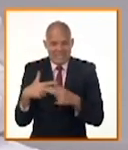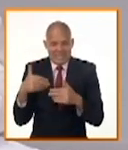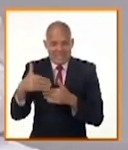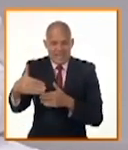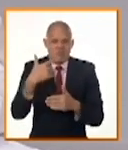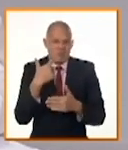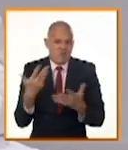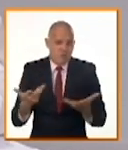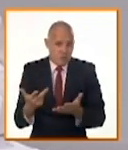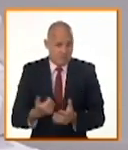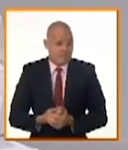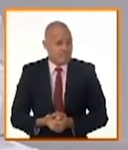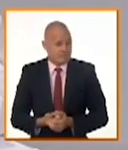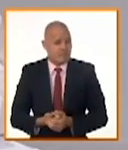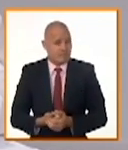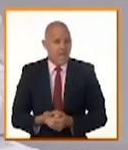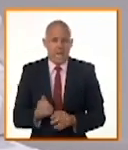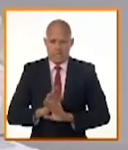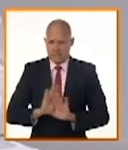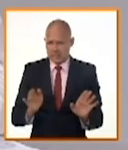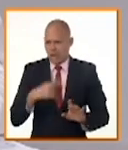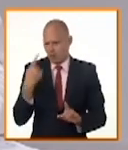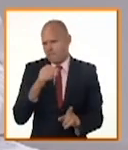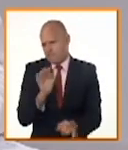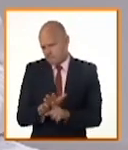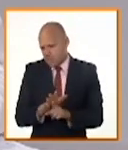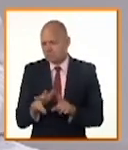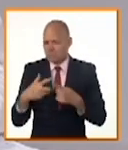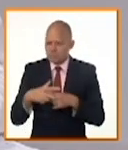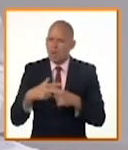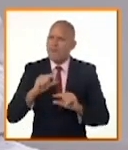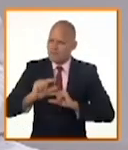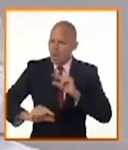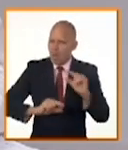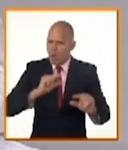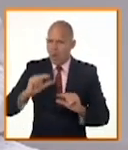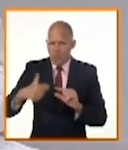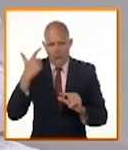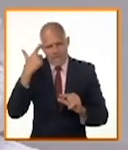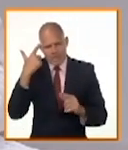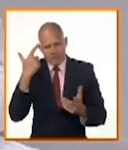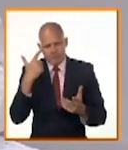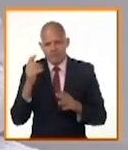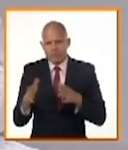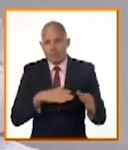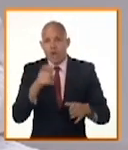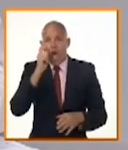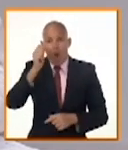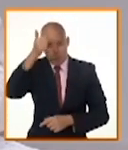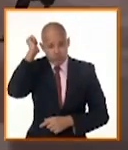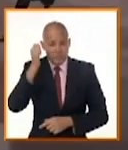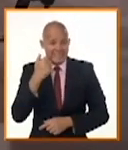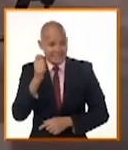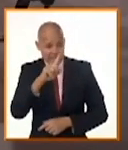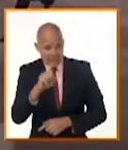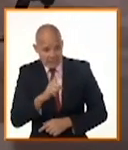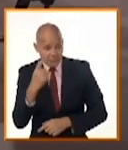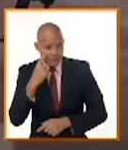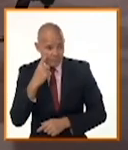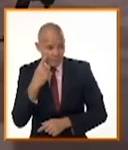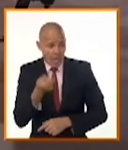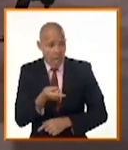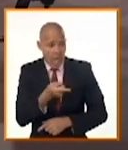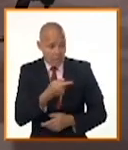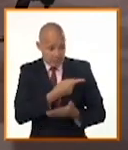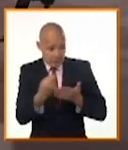pero también hay que acelerar algunos procesos y así estamos de revisando el tema ahora viernes se incrementó